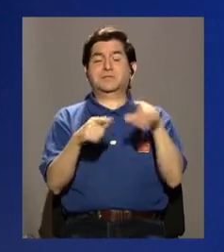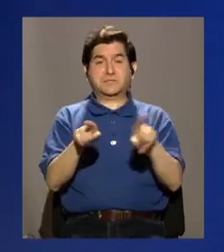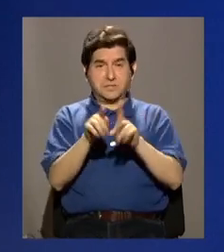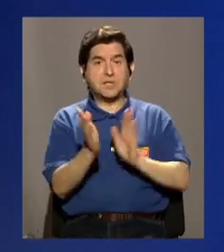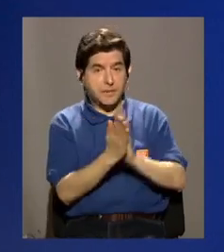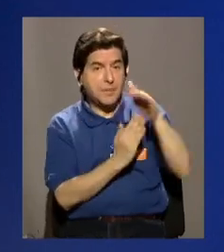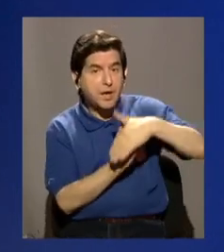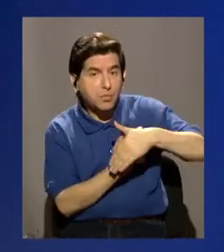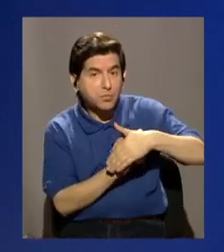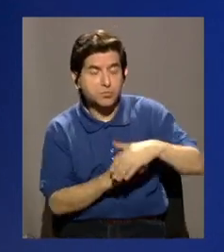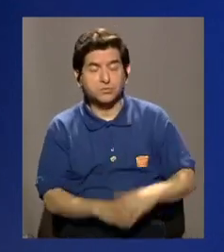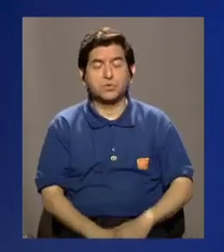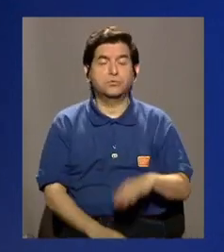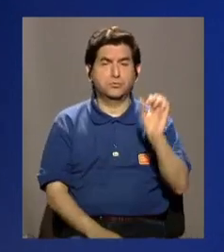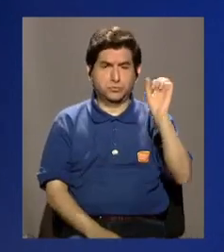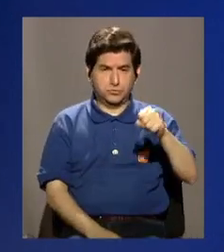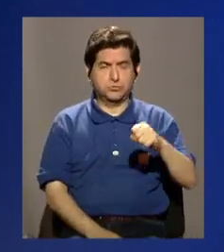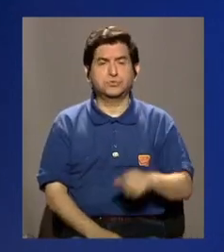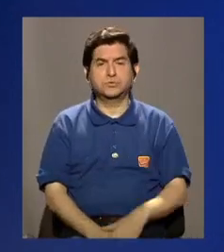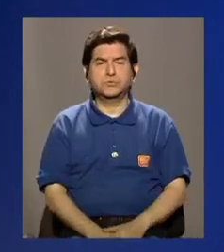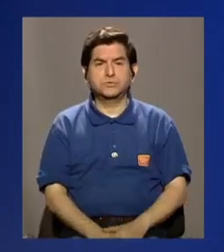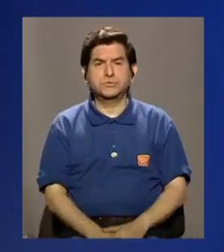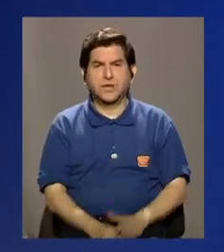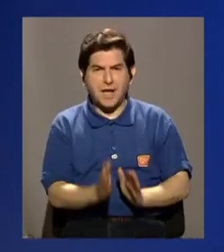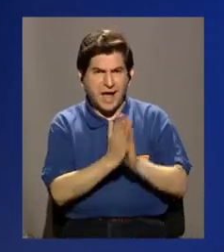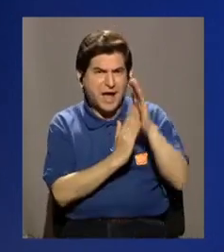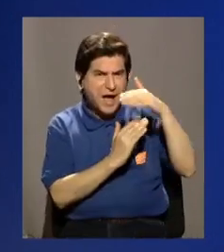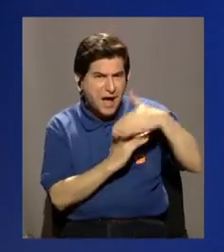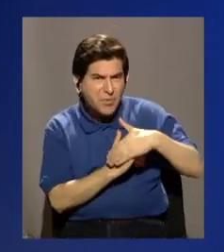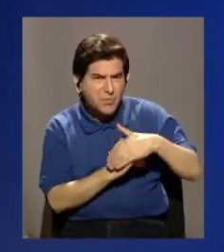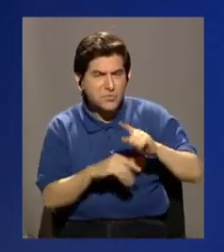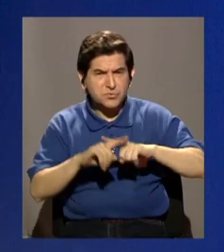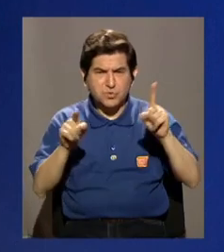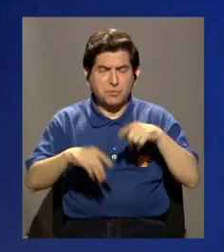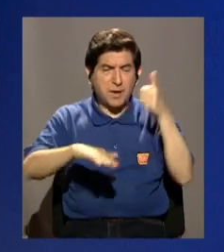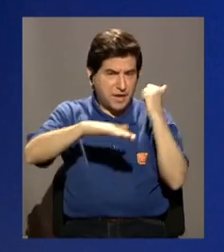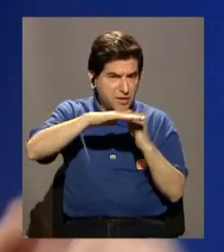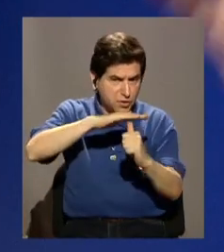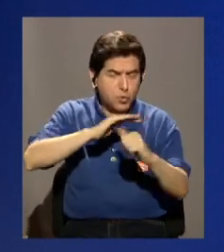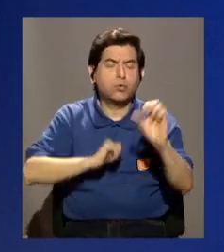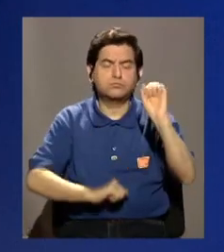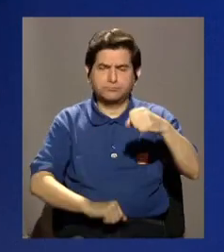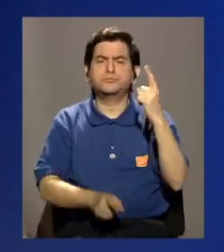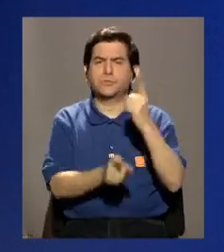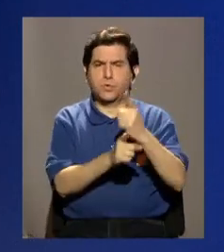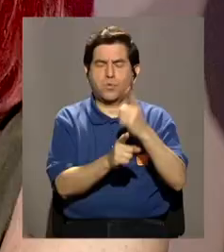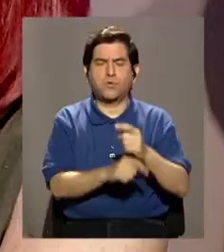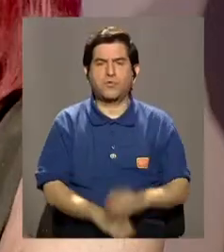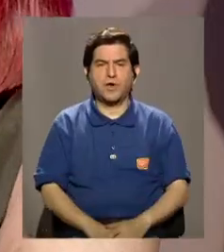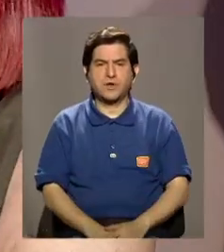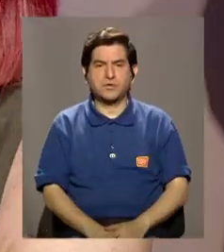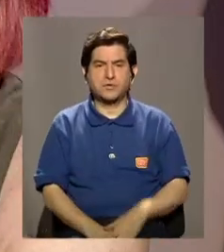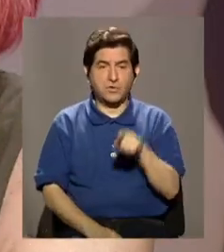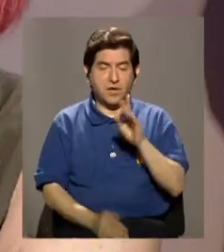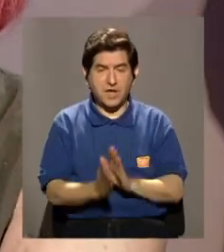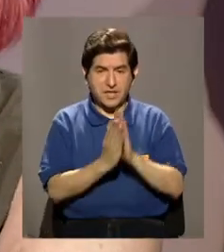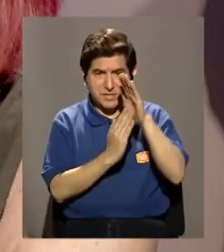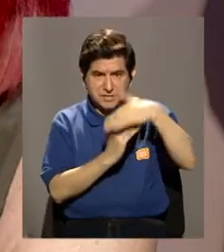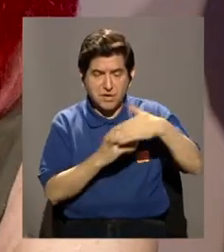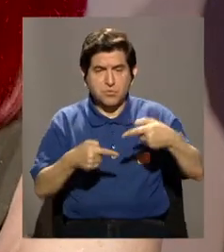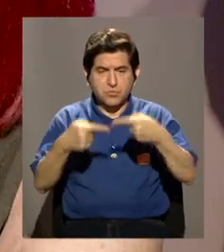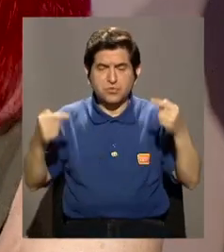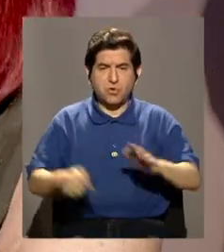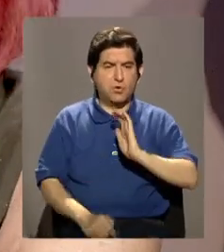y el abuso el abuso pero pero tapado el abuso tapado al abuso y tapado contra contra